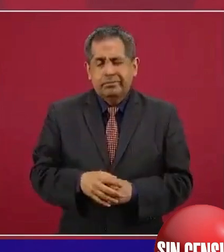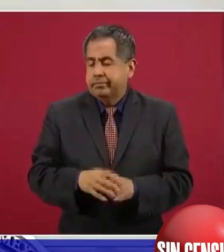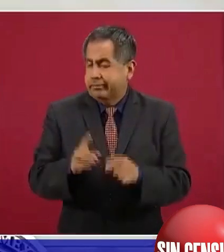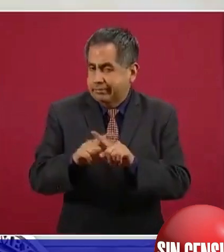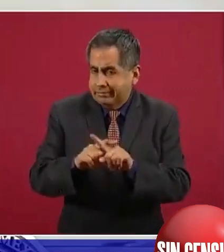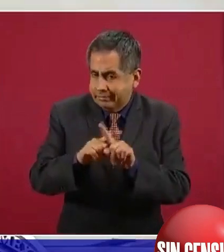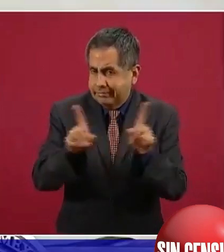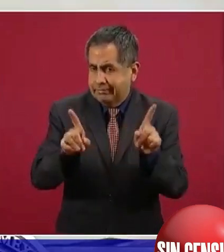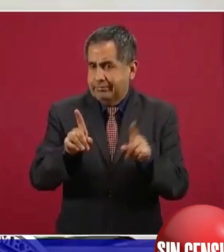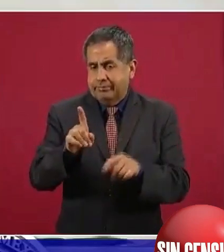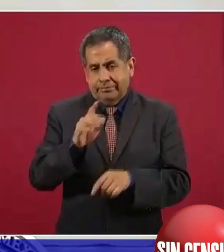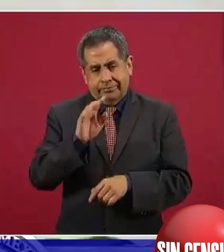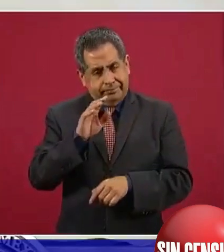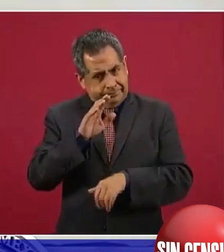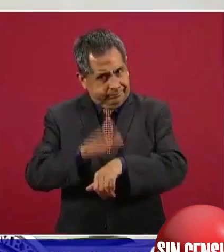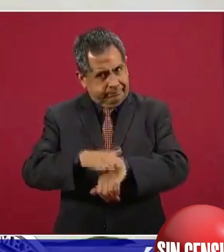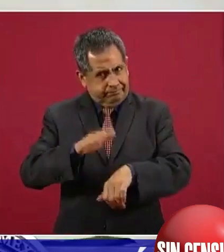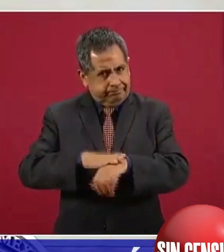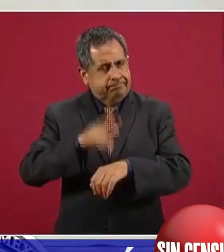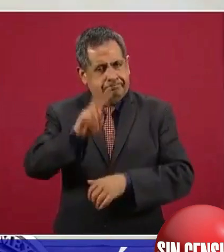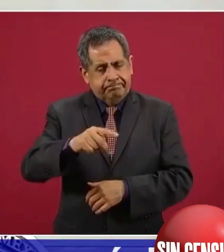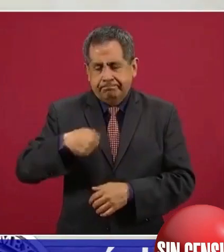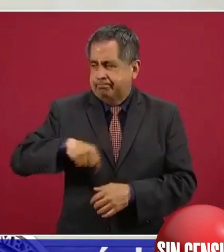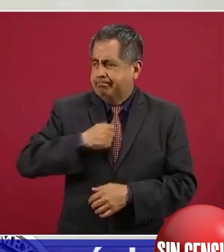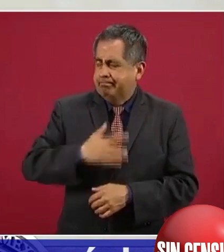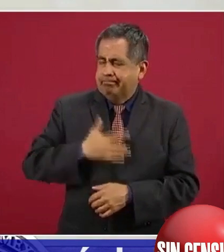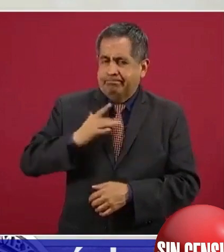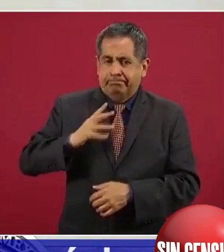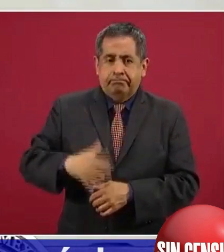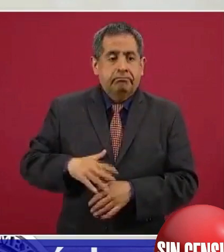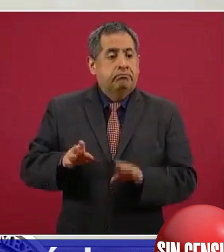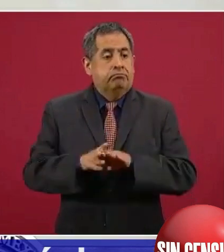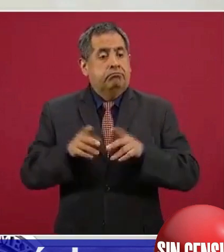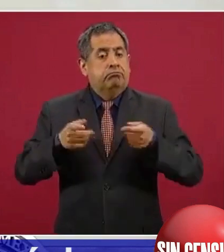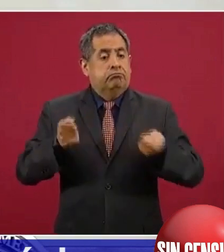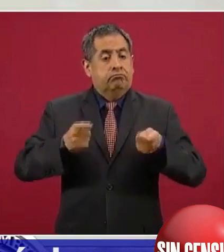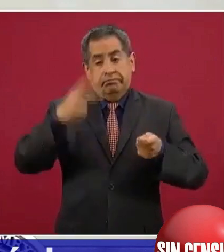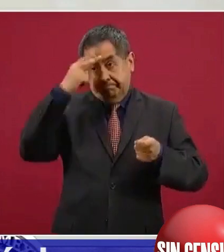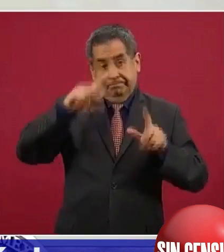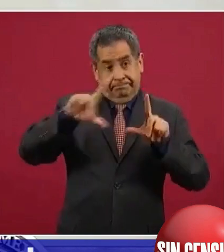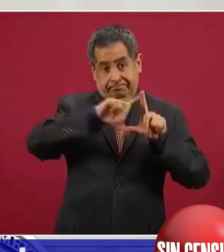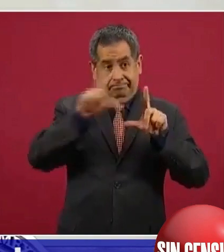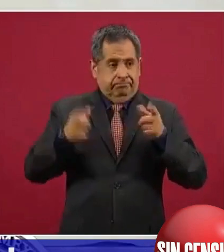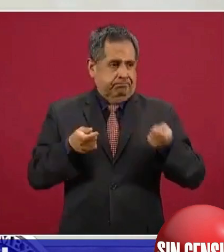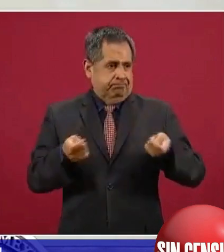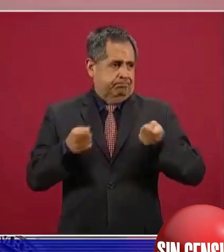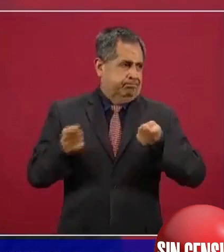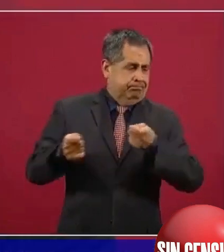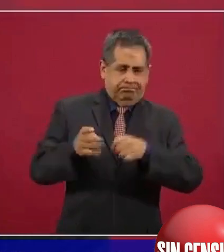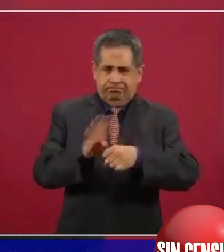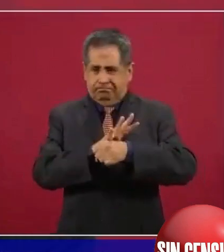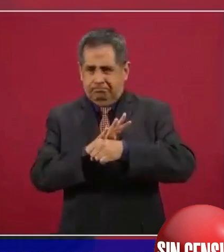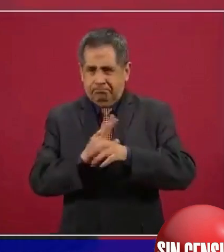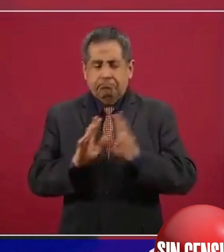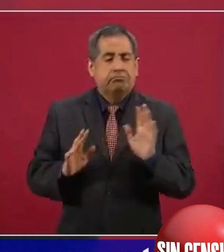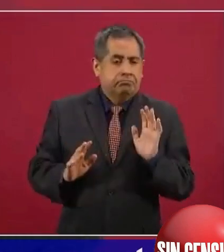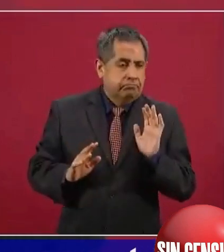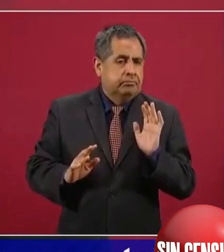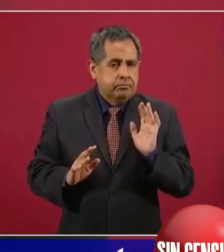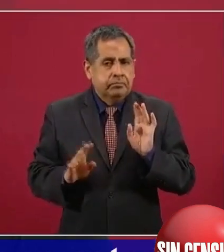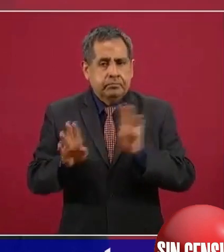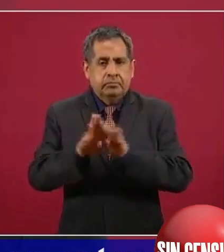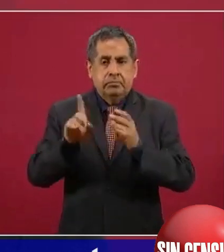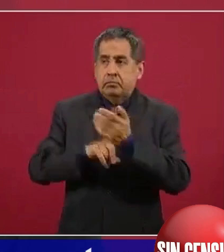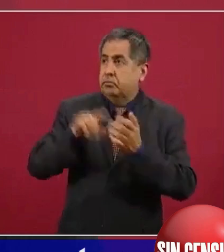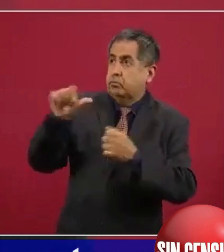diferencia de la que nos sentimos muy satisfechos entre el manejo de la epidemia en México y los mecanismos por los que se ha